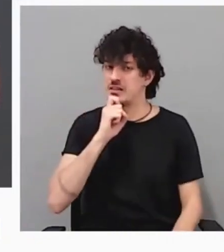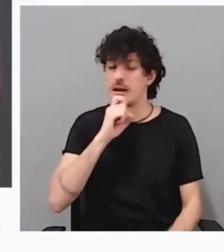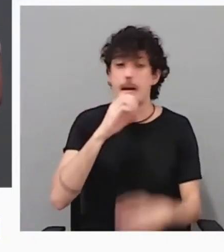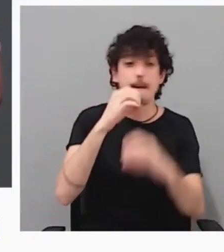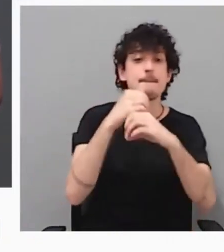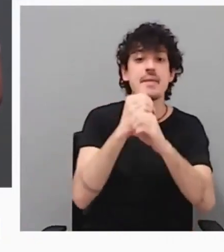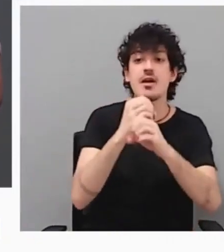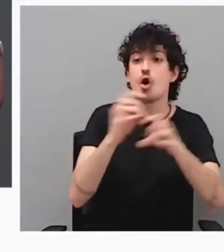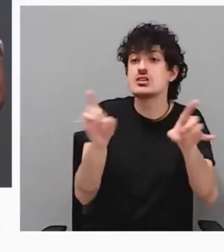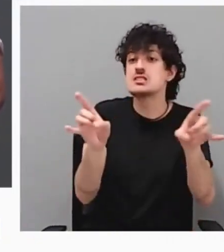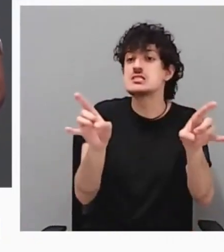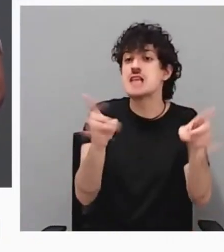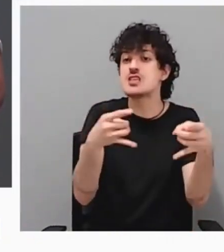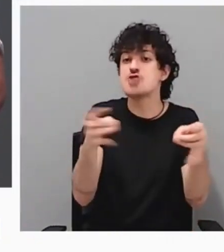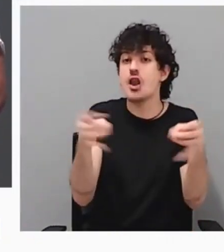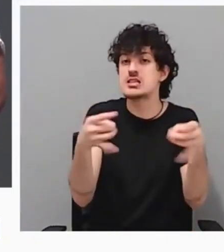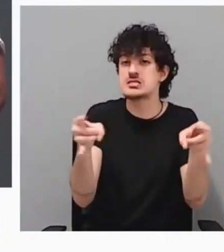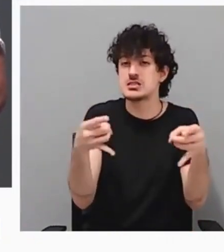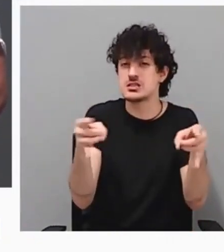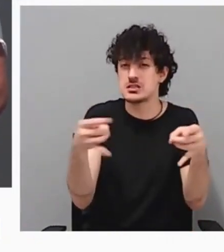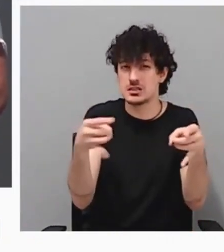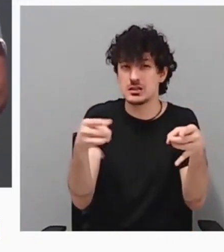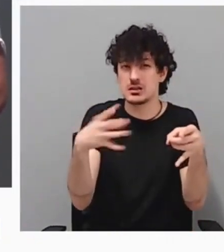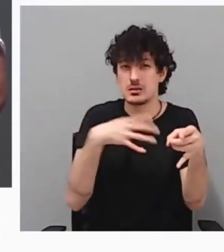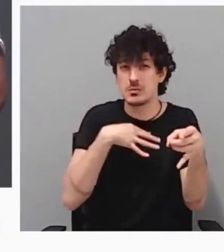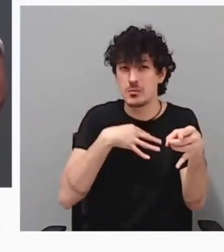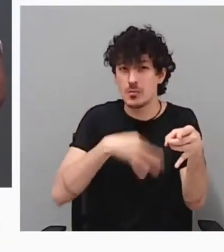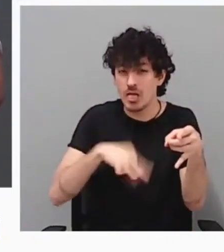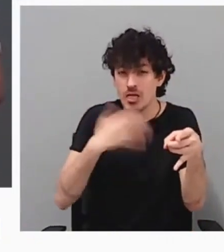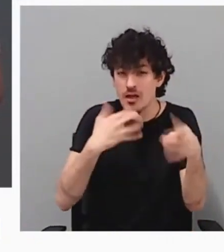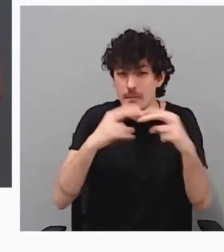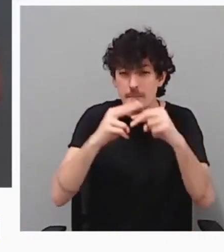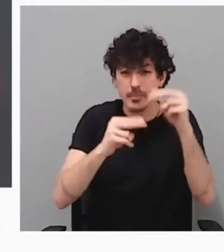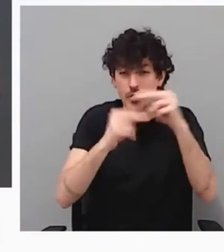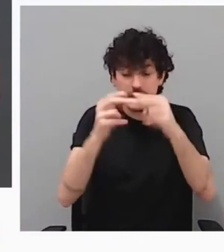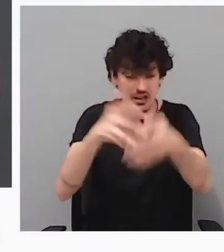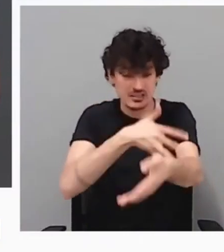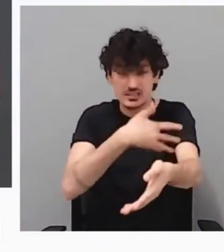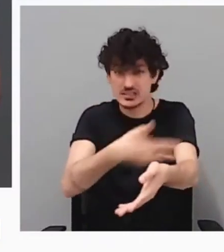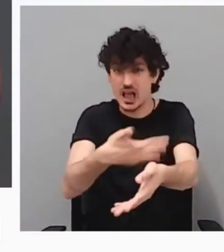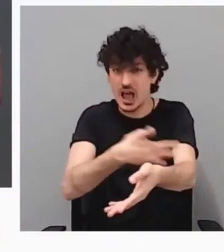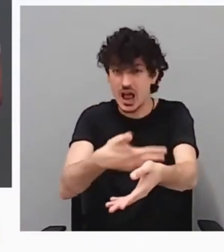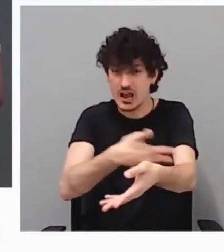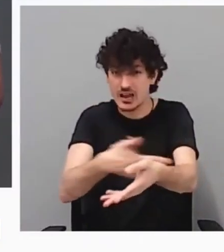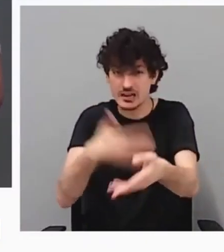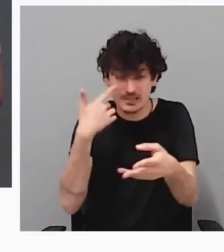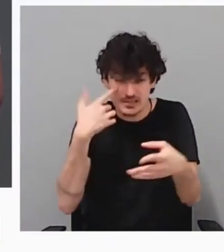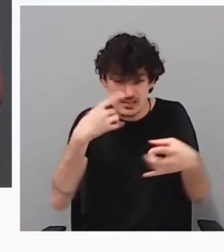de medir las concentraciones complejas de proteínas en la sangre que nos permita predecir,